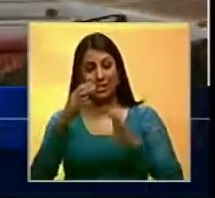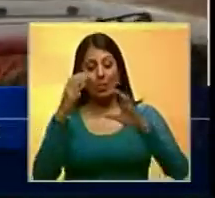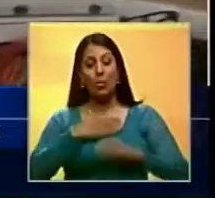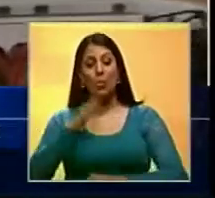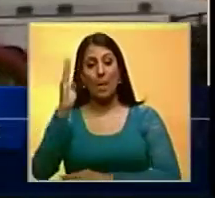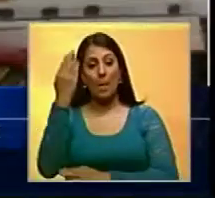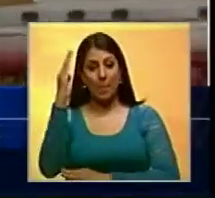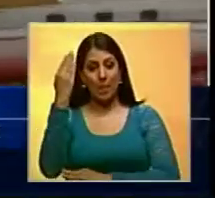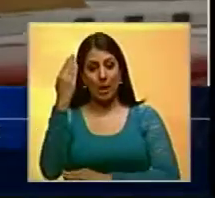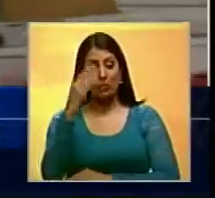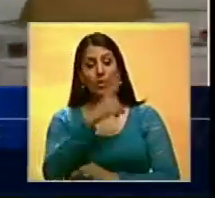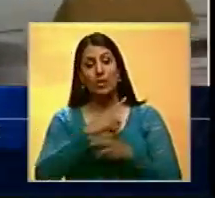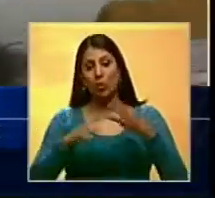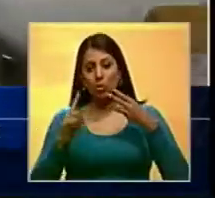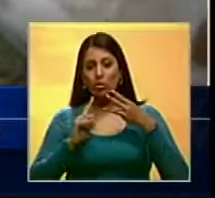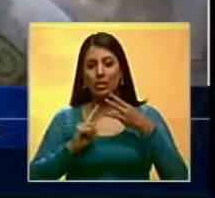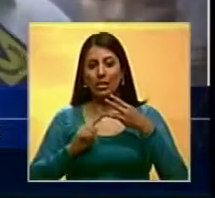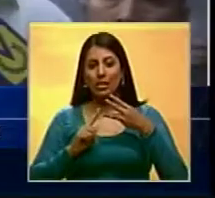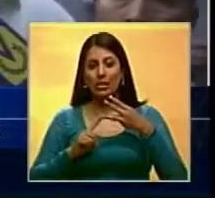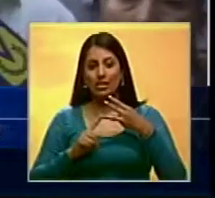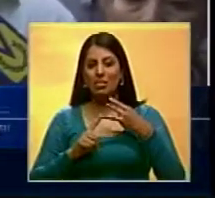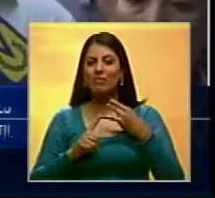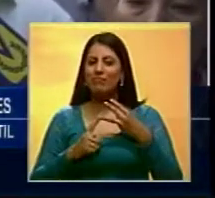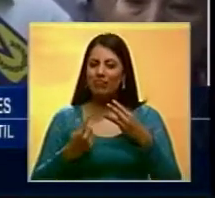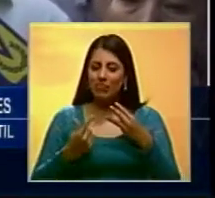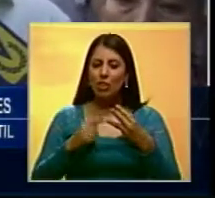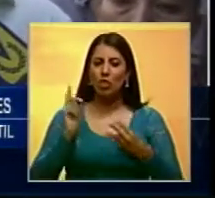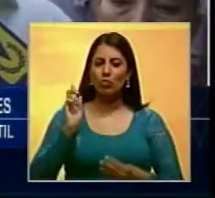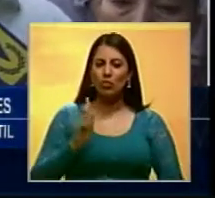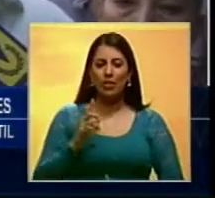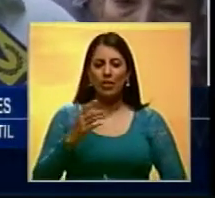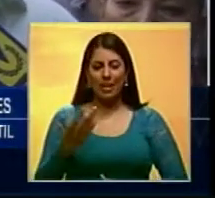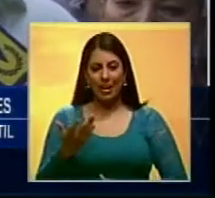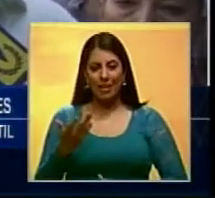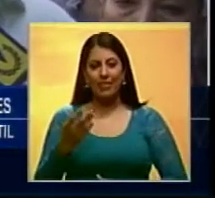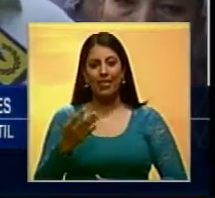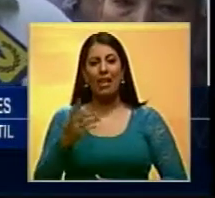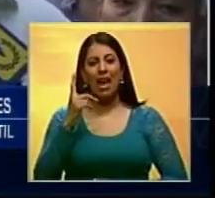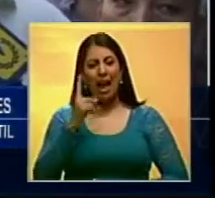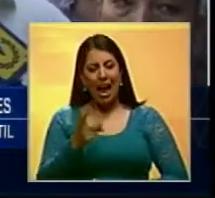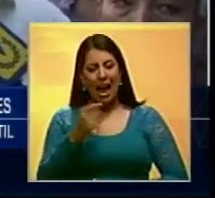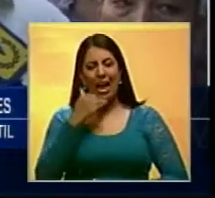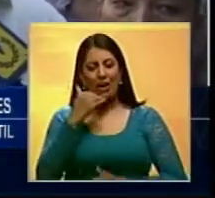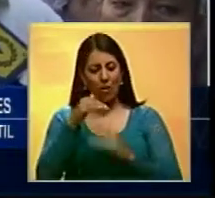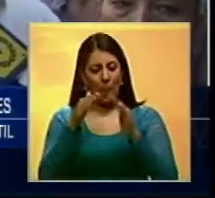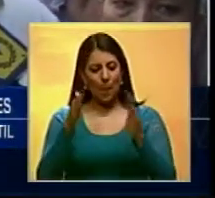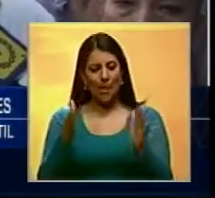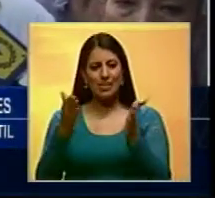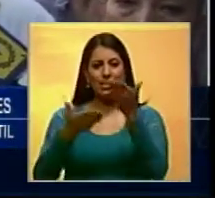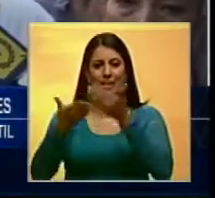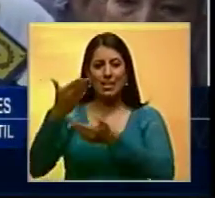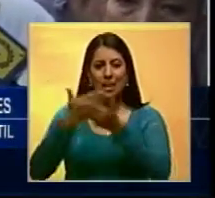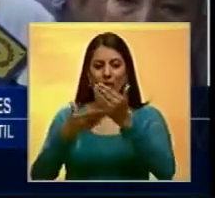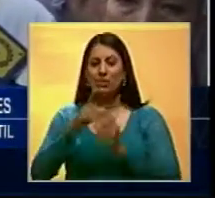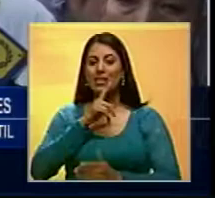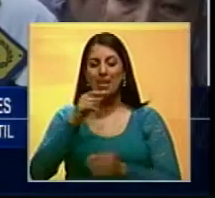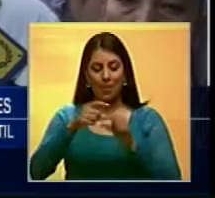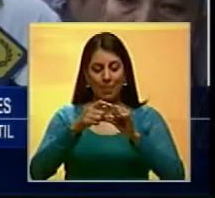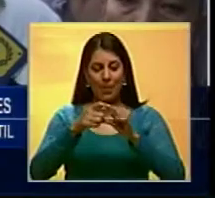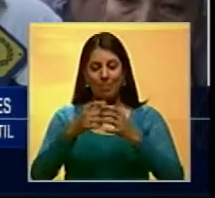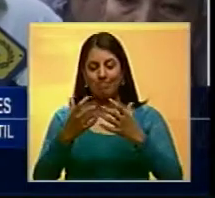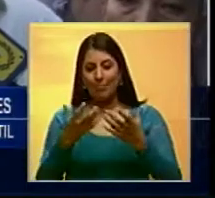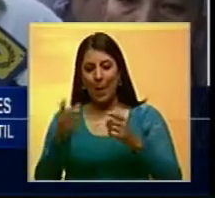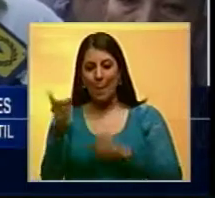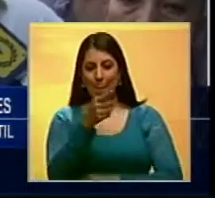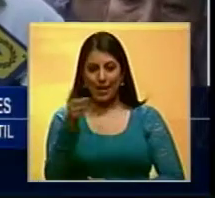Baruta. El tercer punto que nos trae aquí es los acuerdos. Hay una mesa de negociación para lo que se llama el ticket,